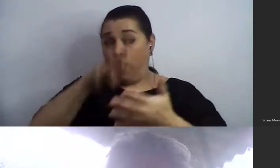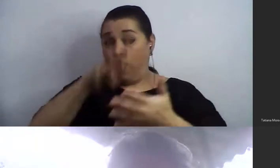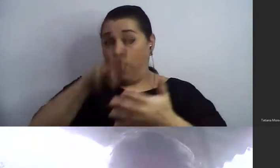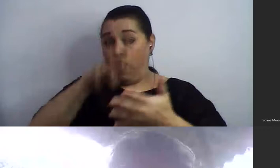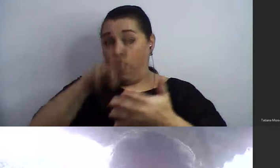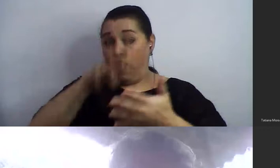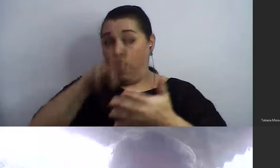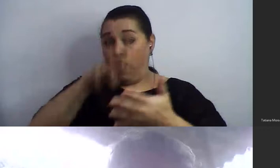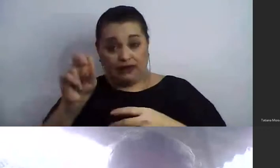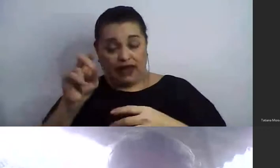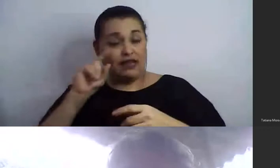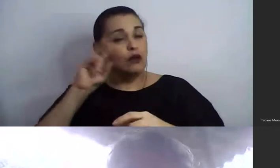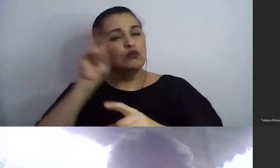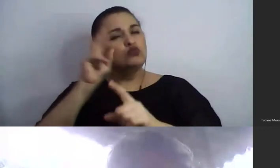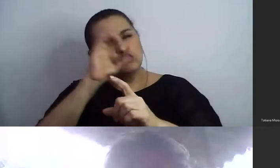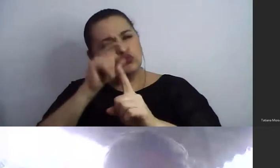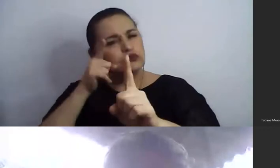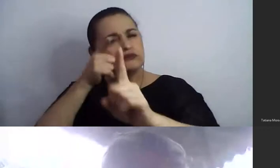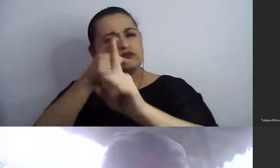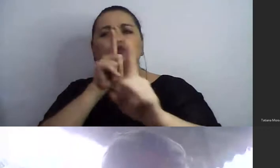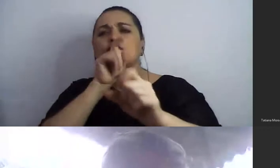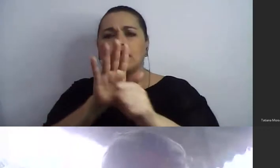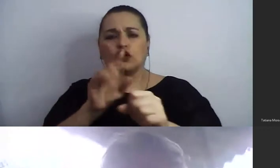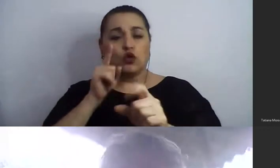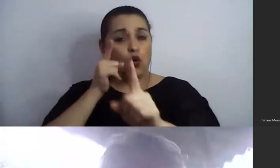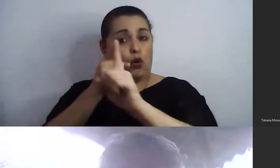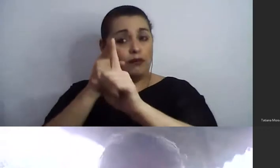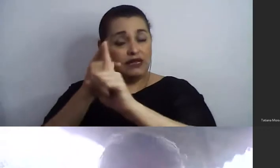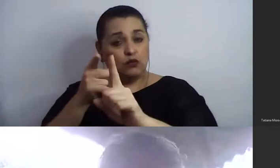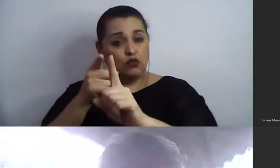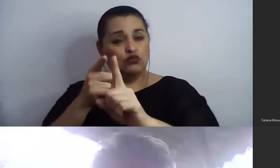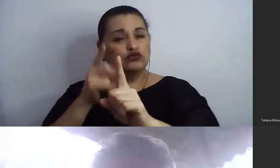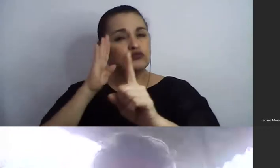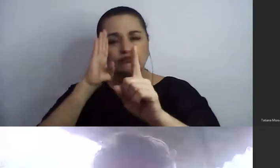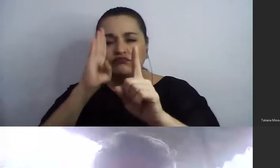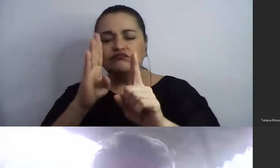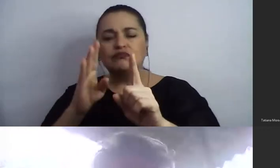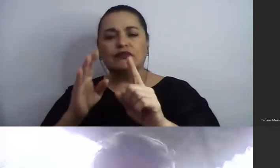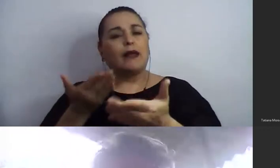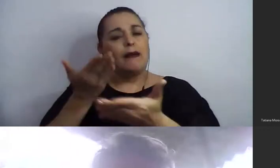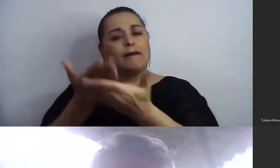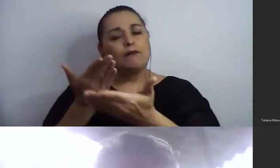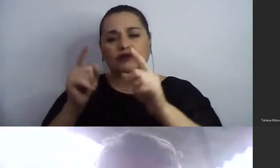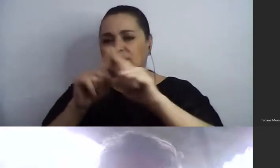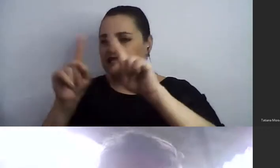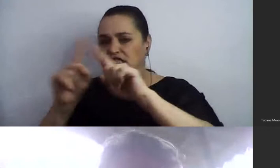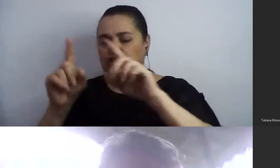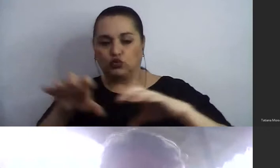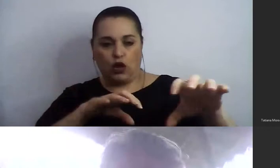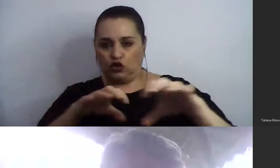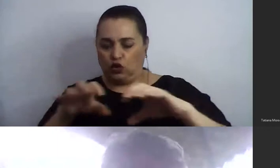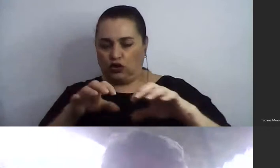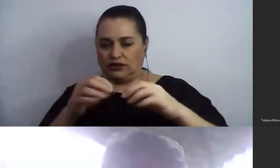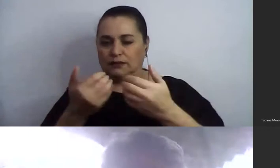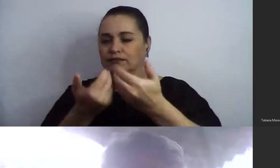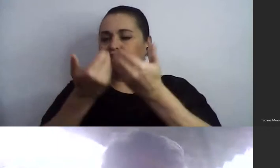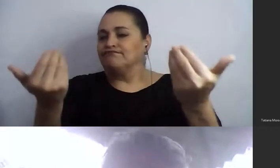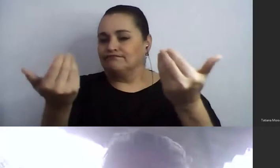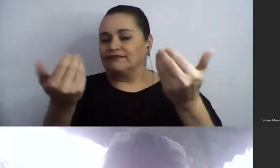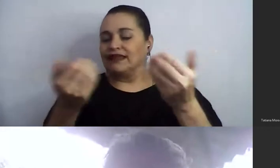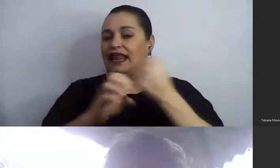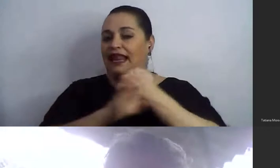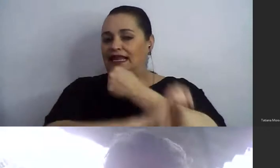busca que el cumplimiento de sus objetivos obedezca al aporte de distintos factores más allá del estado reconociendo